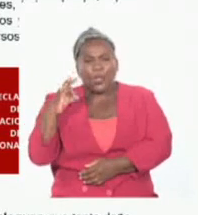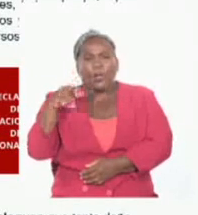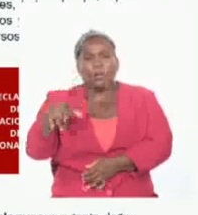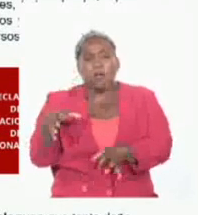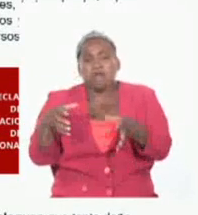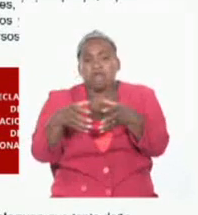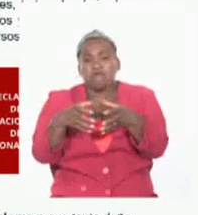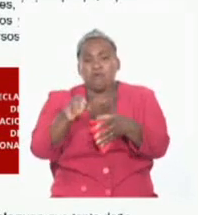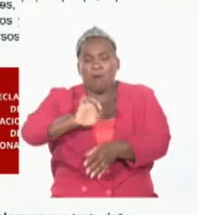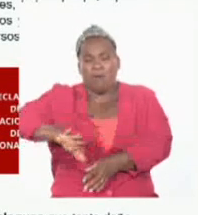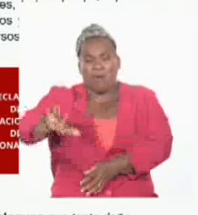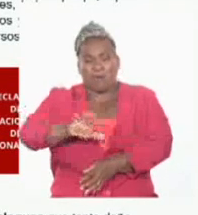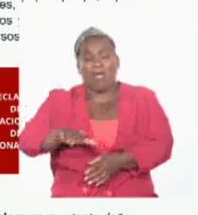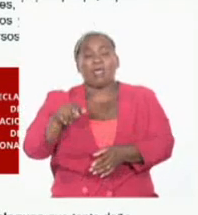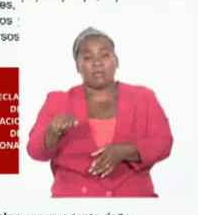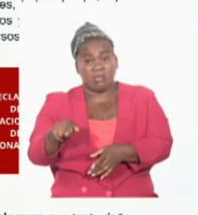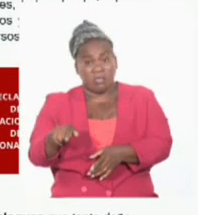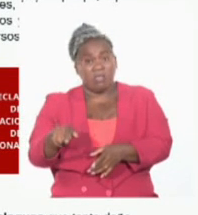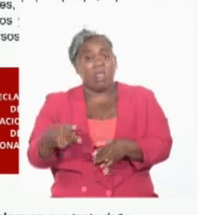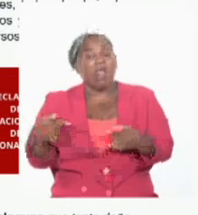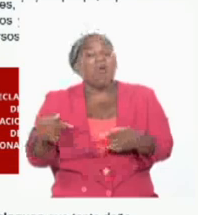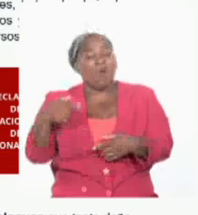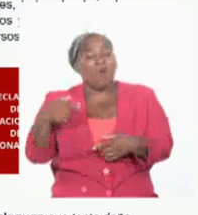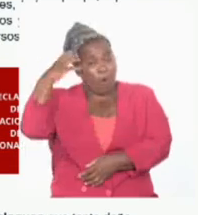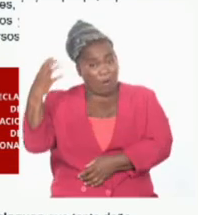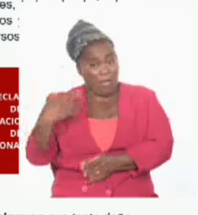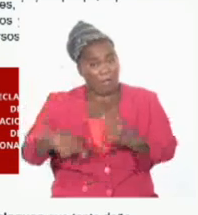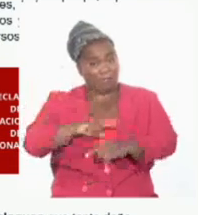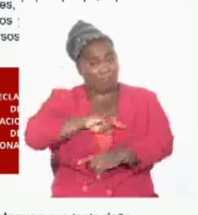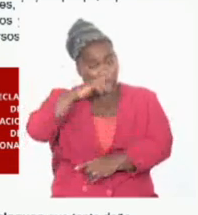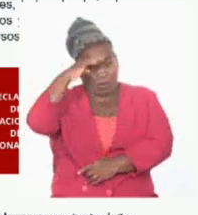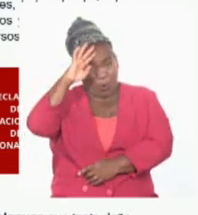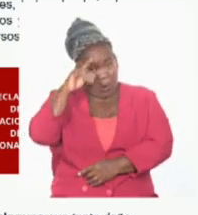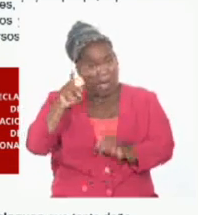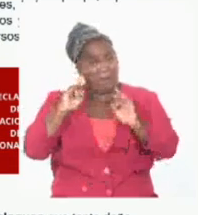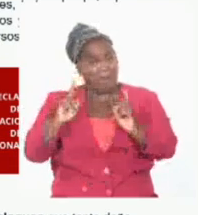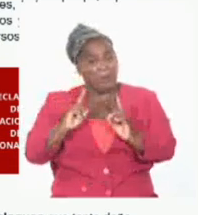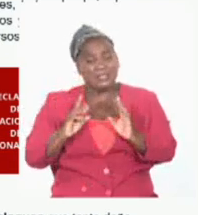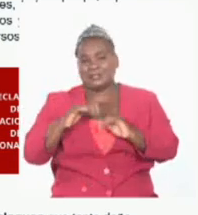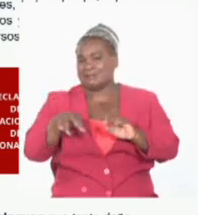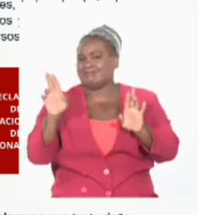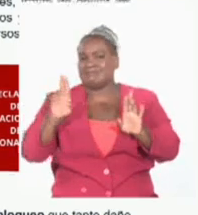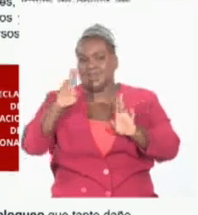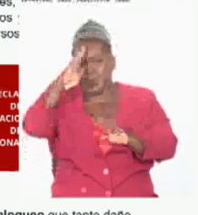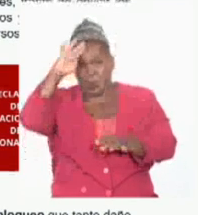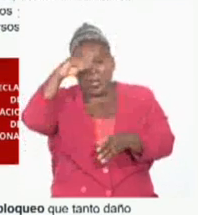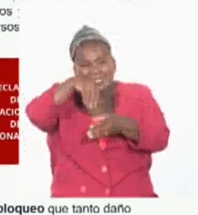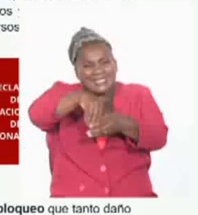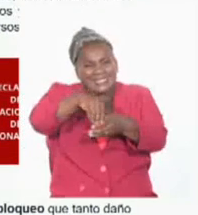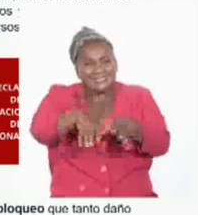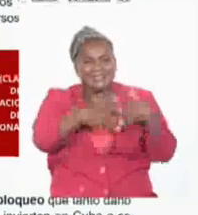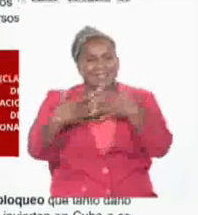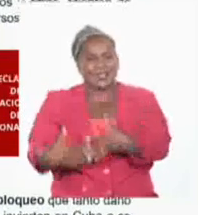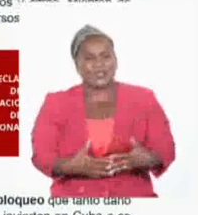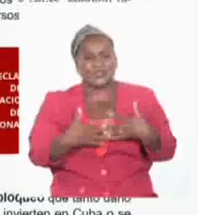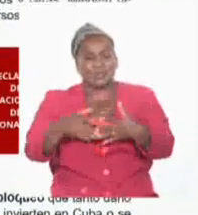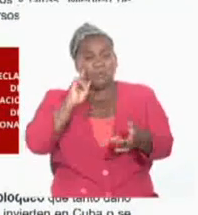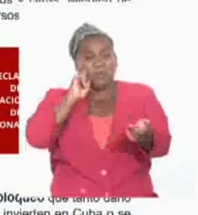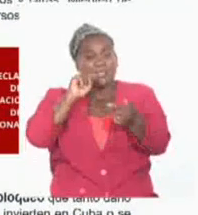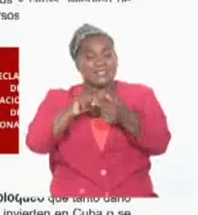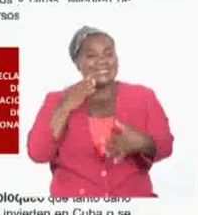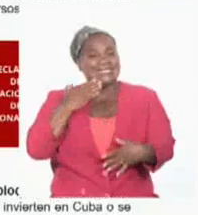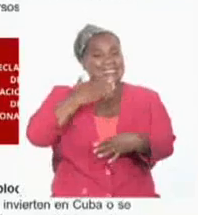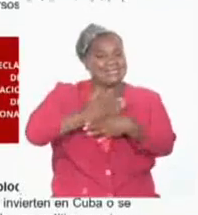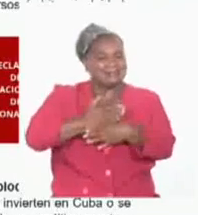de la extrema derecha, algunos con conocidos vínculos con políticos anticubanos en Estados Unidos, cuyo propósito es entorpecer el